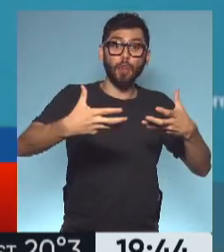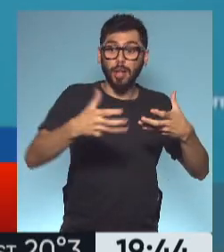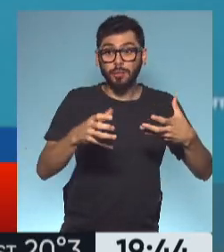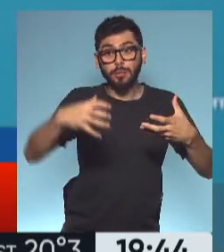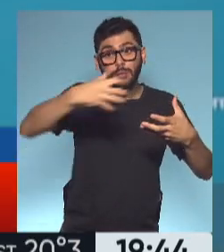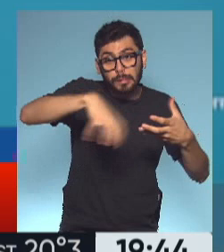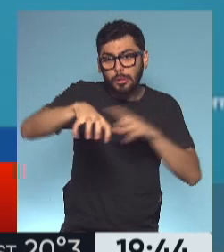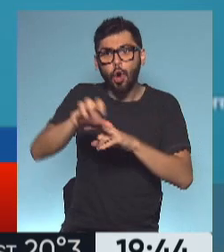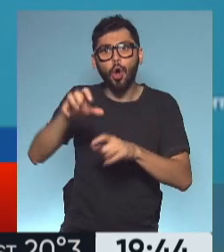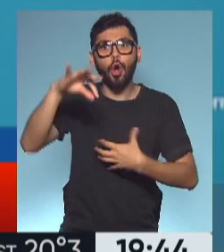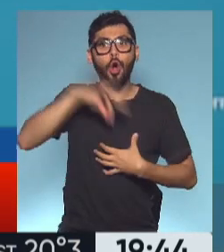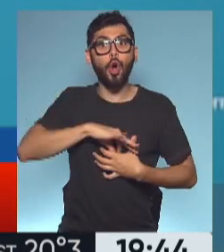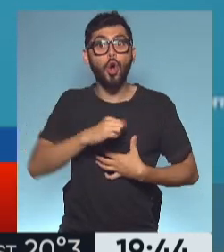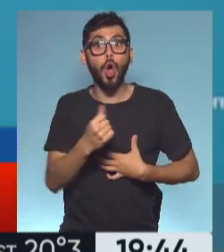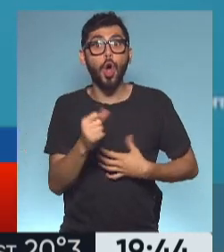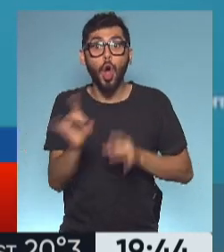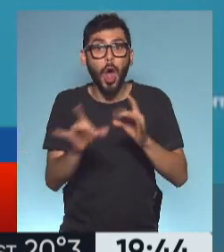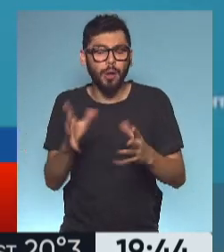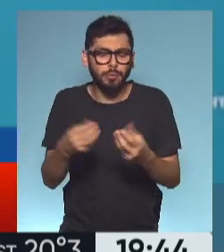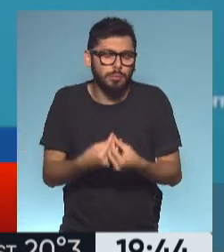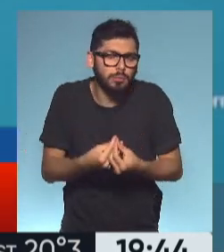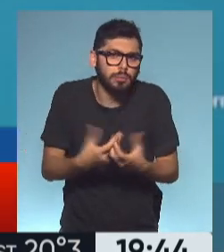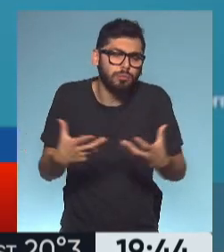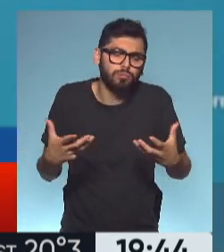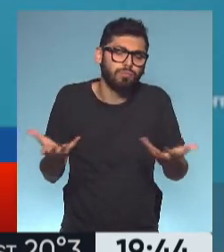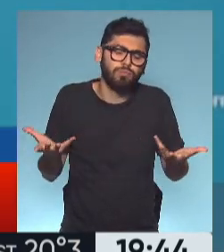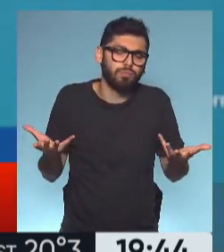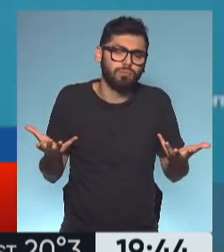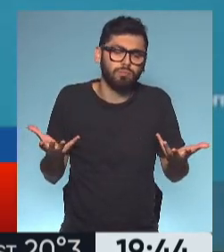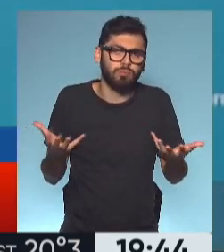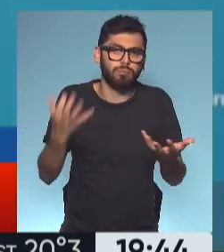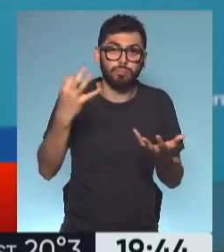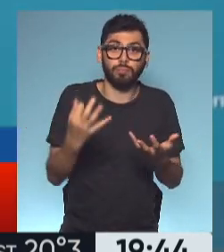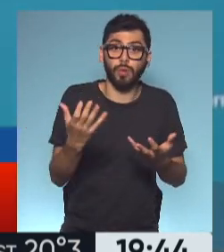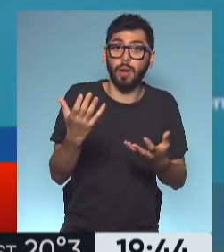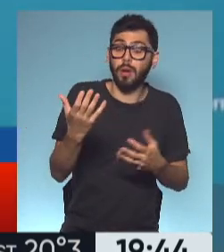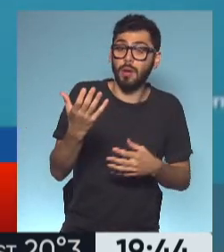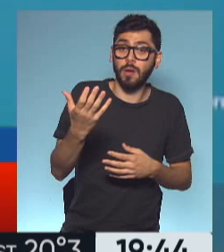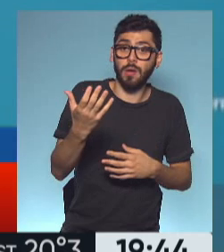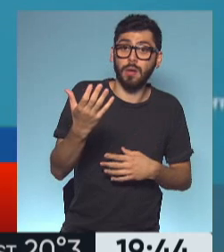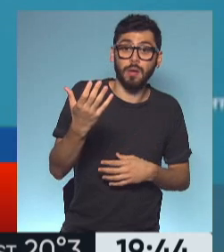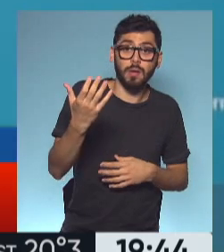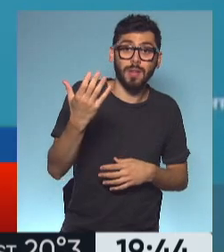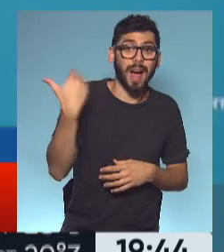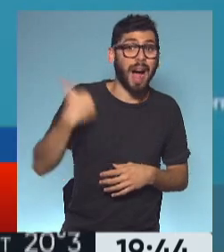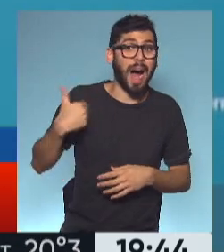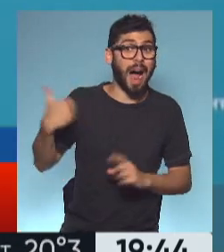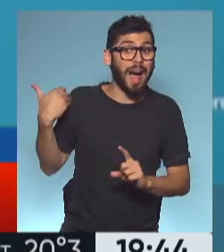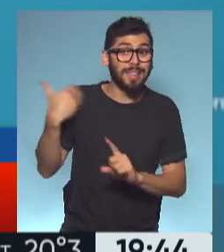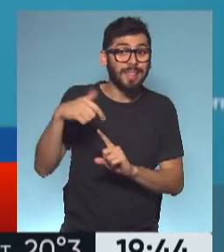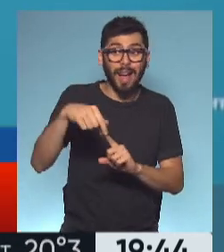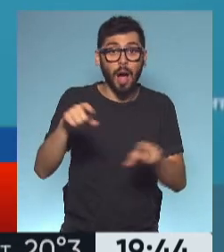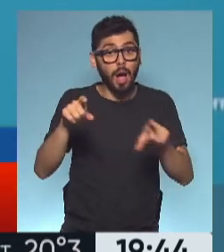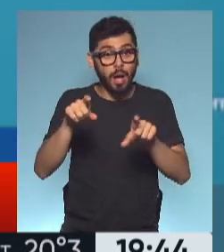elevadísimas y absolutamente fuera de lo que se había visto por ahora en la Argentina.